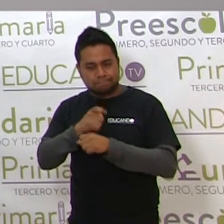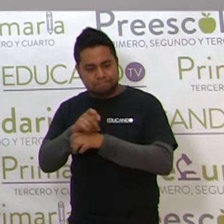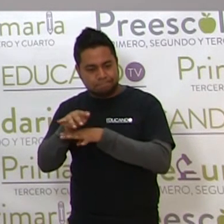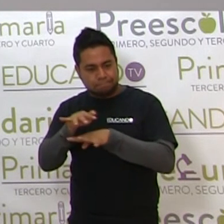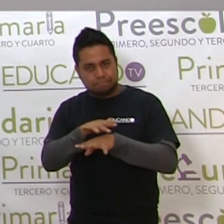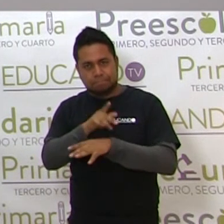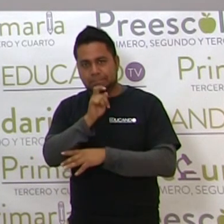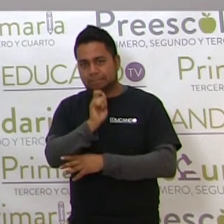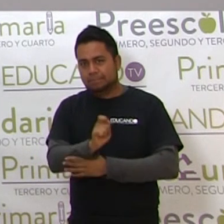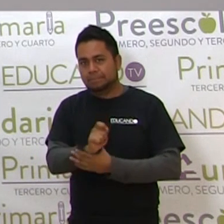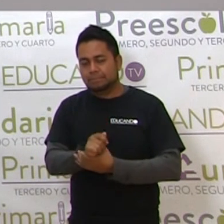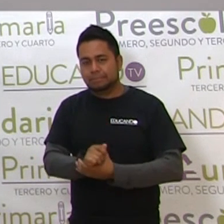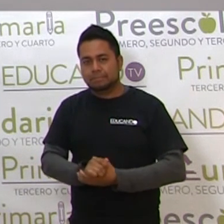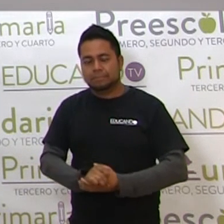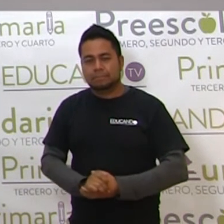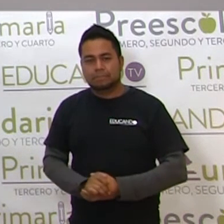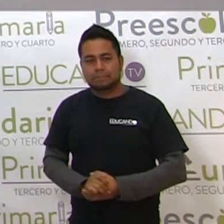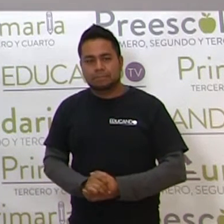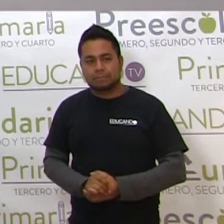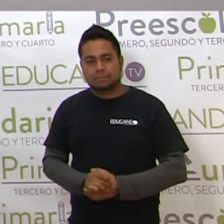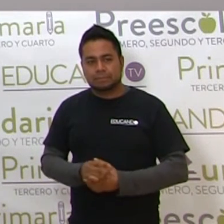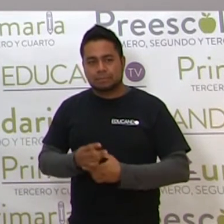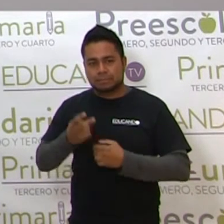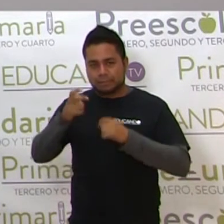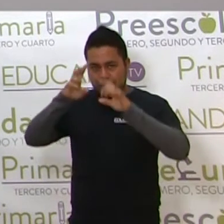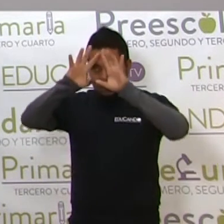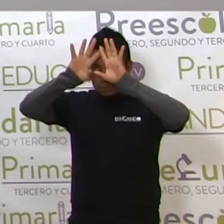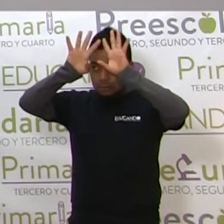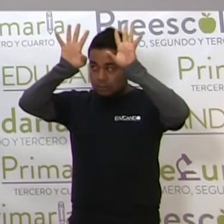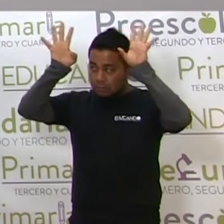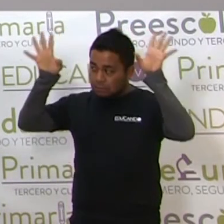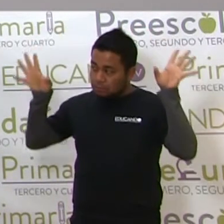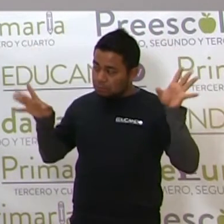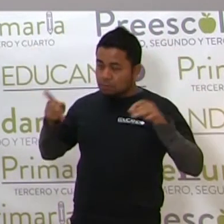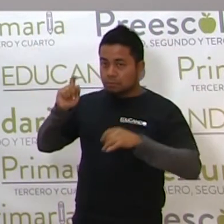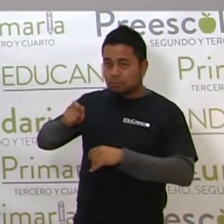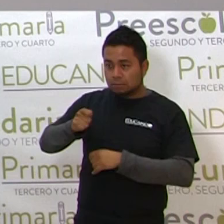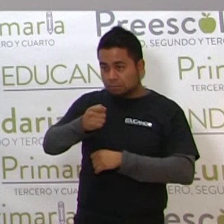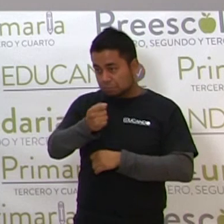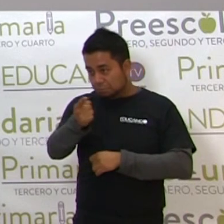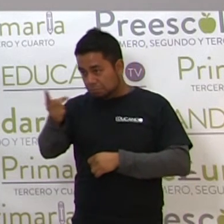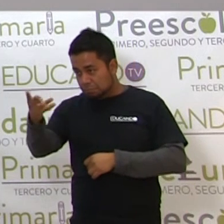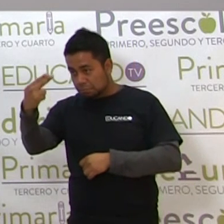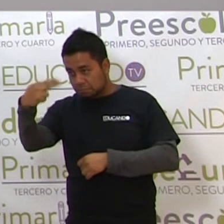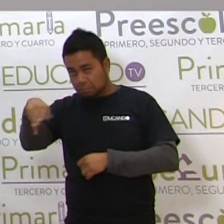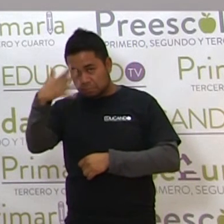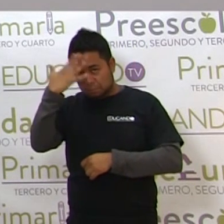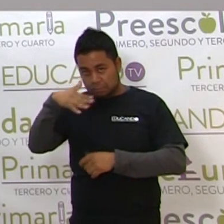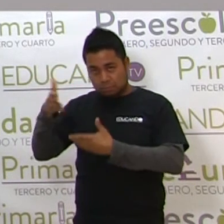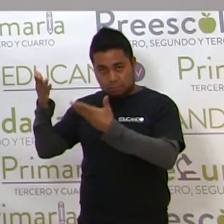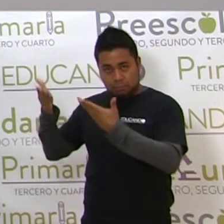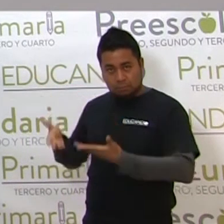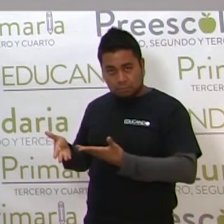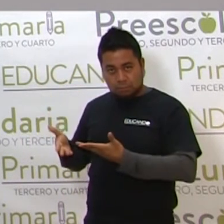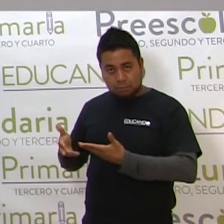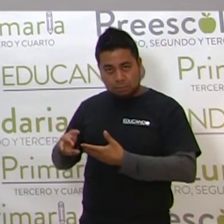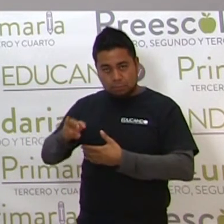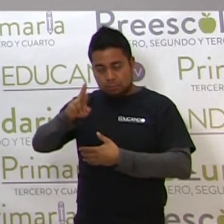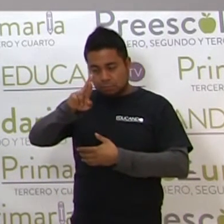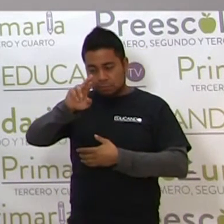la atención esto Qué es eso Alguien sabe cómo se llama se llama